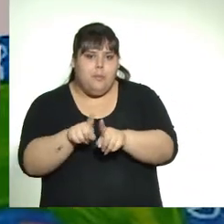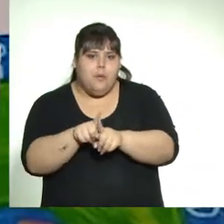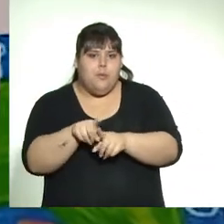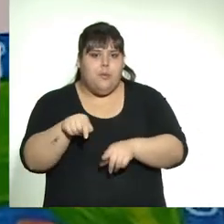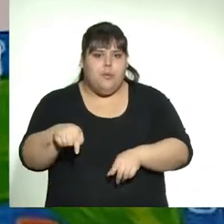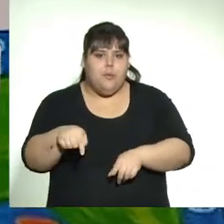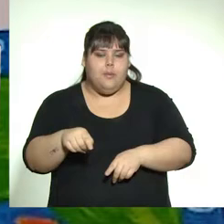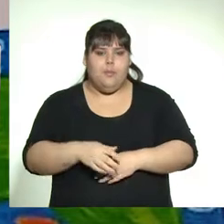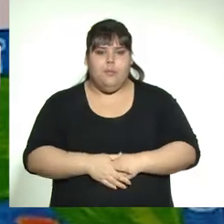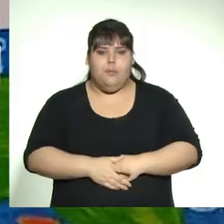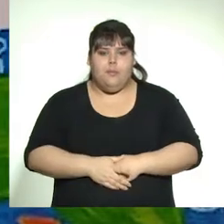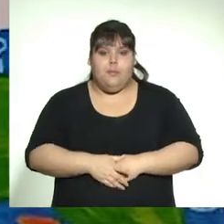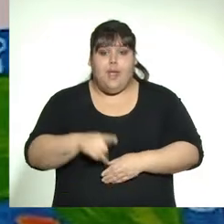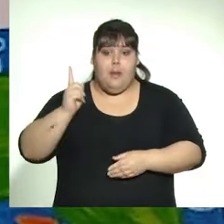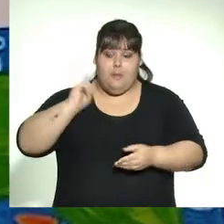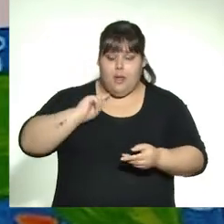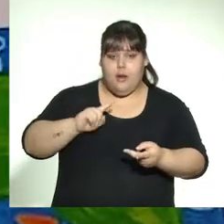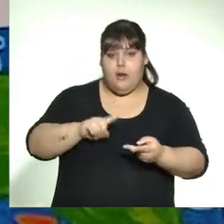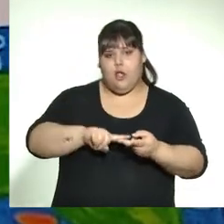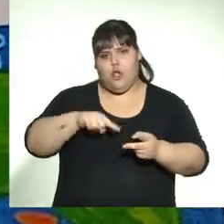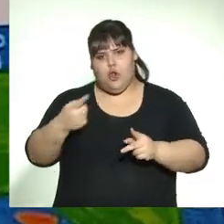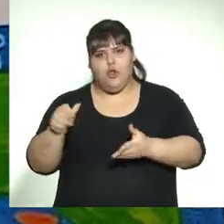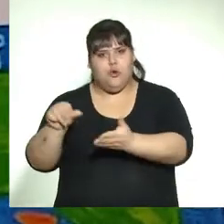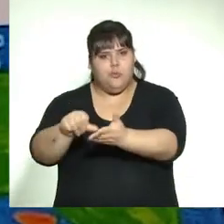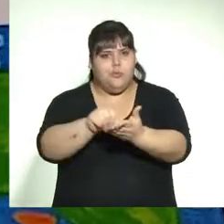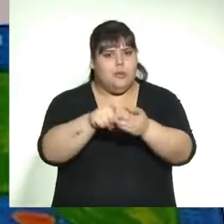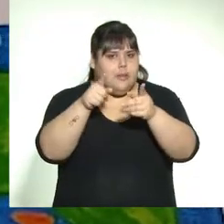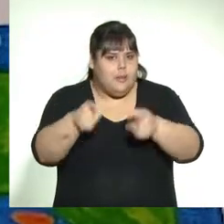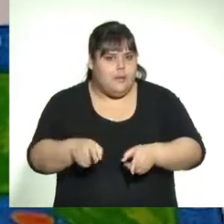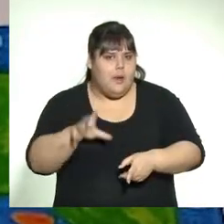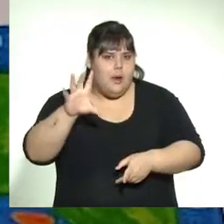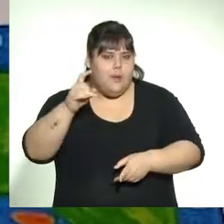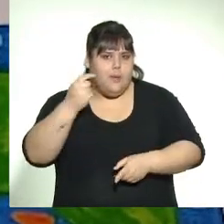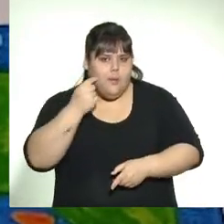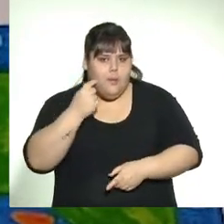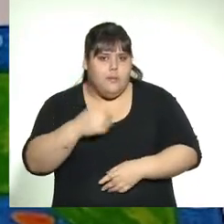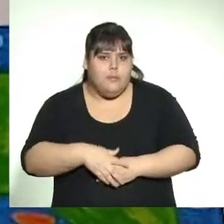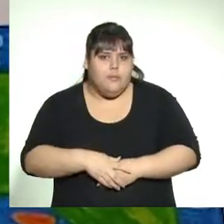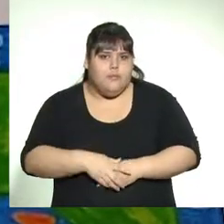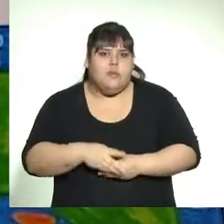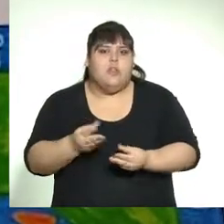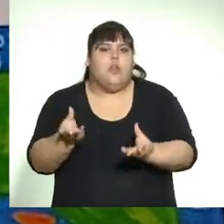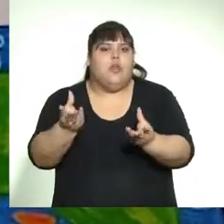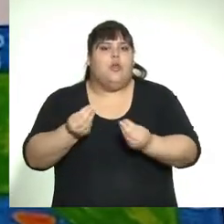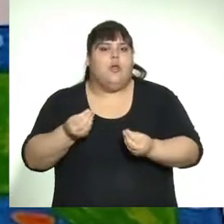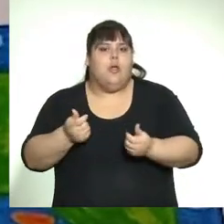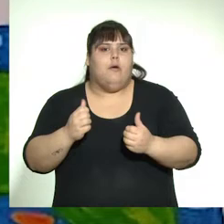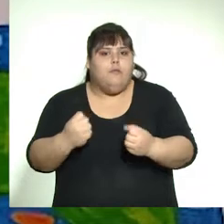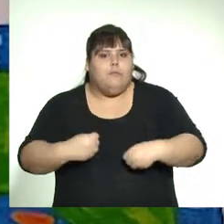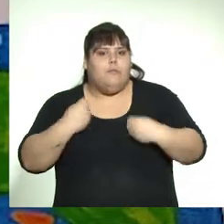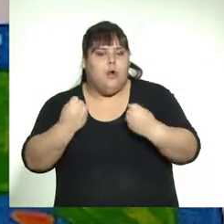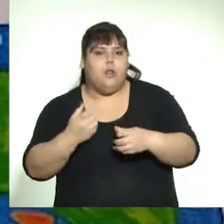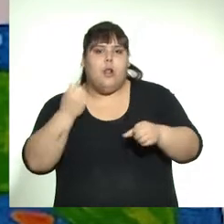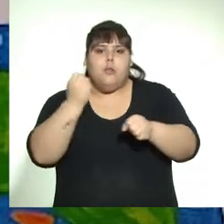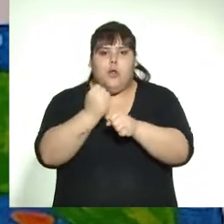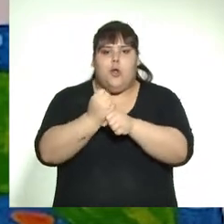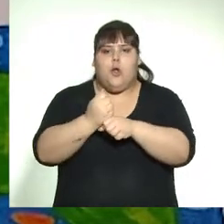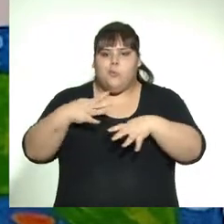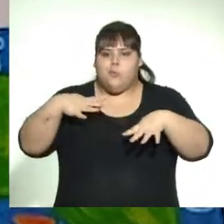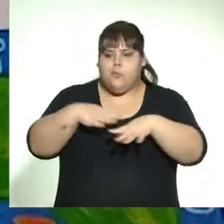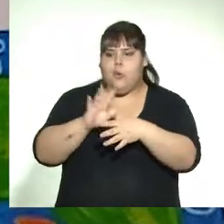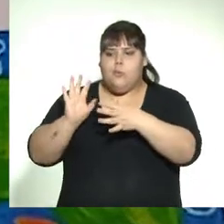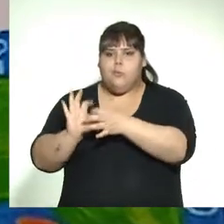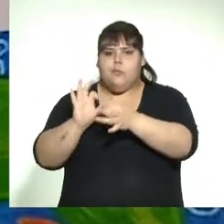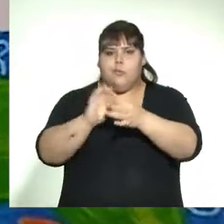este sindicato docente del departamento de Paraná y en otras localidades de la provincia. Esto permitió fortalecer el trabajo en red